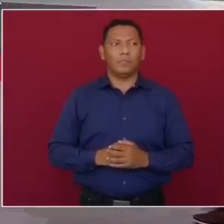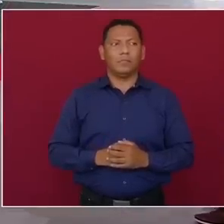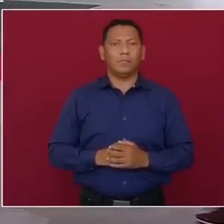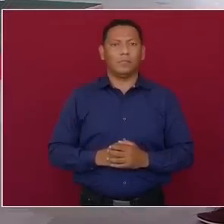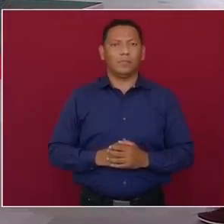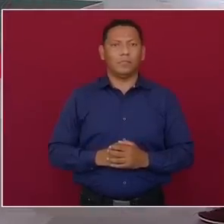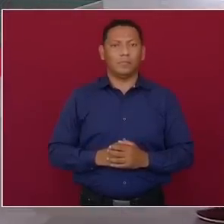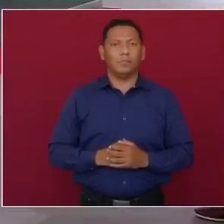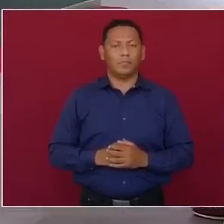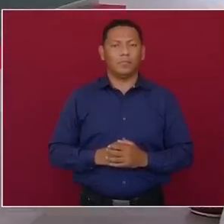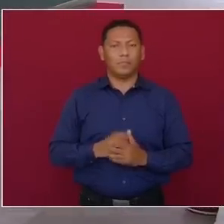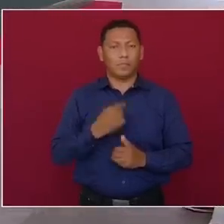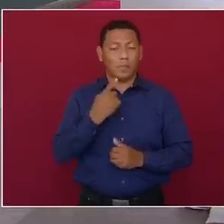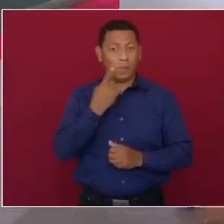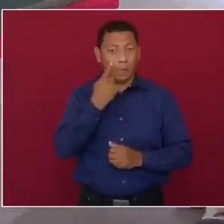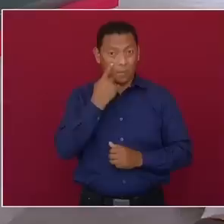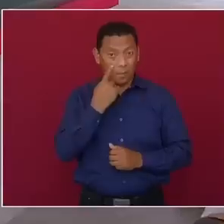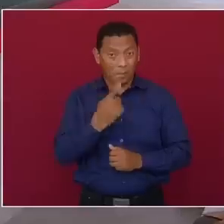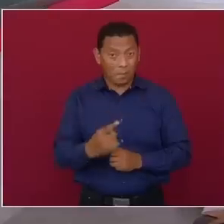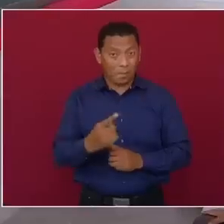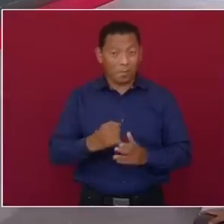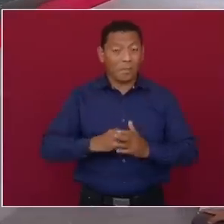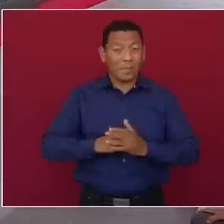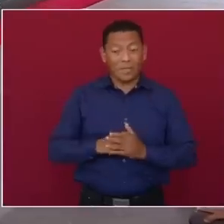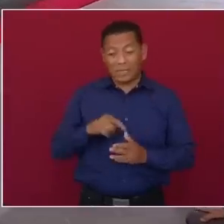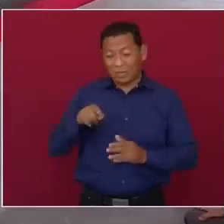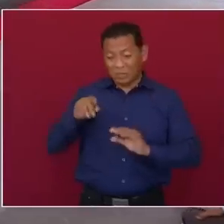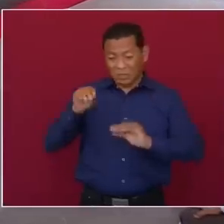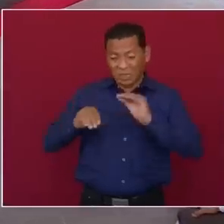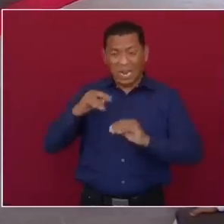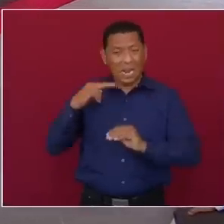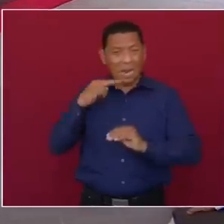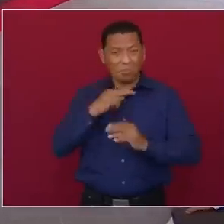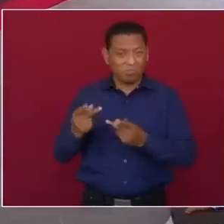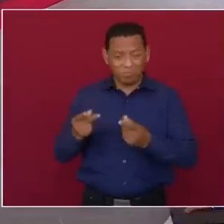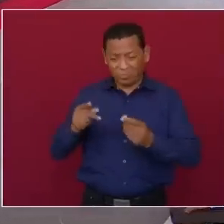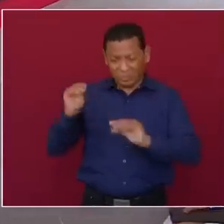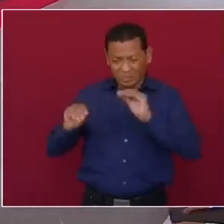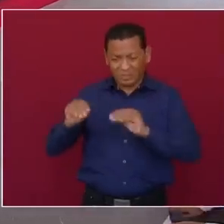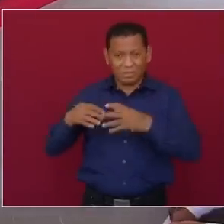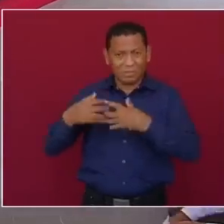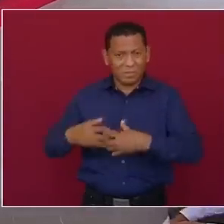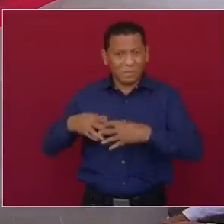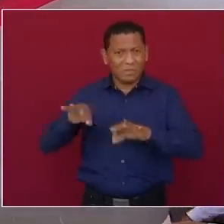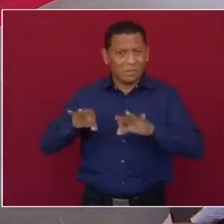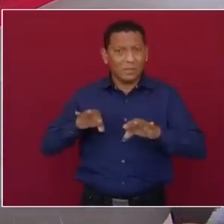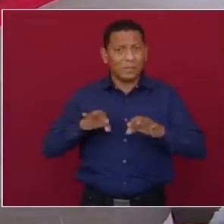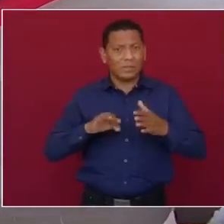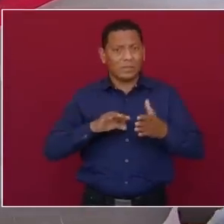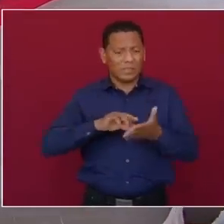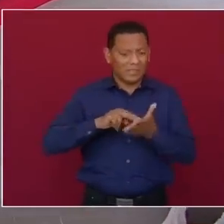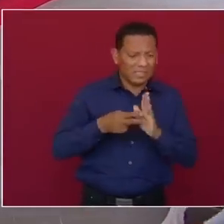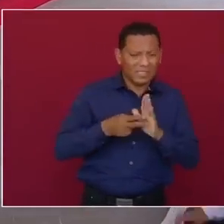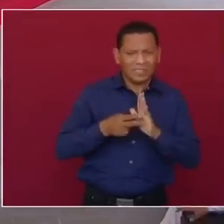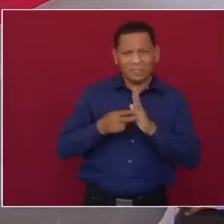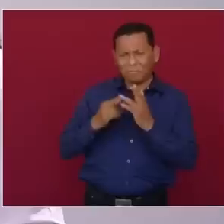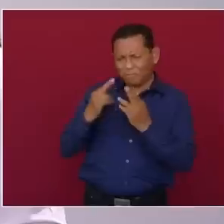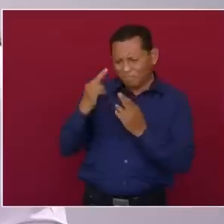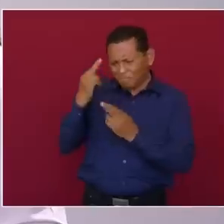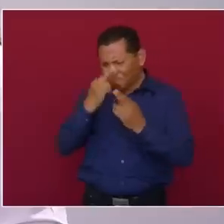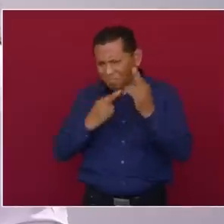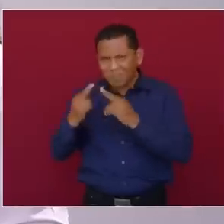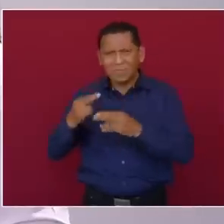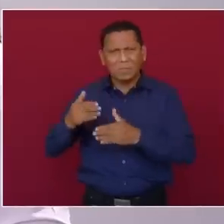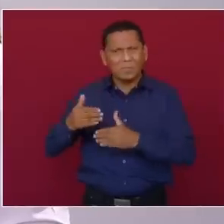A través del método de ejecución acelerada se desarrollaba la ingeniería de detalle y conforme